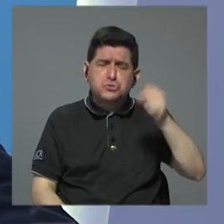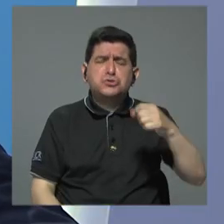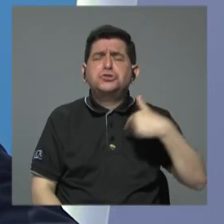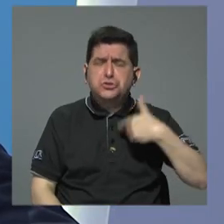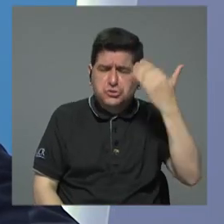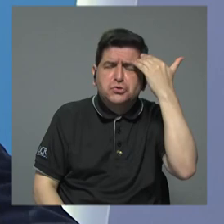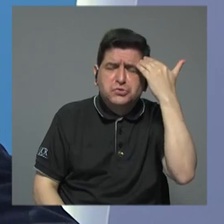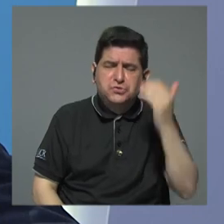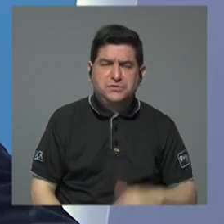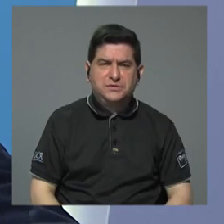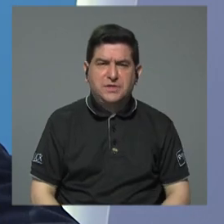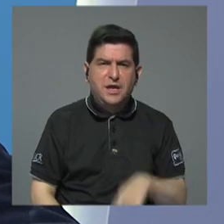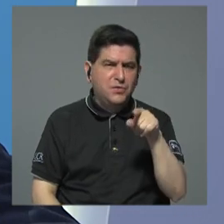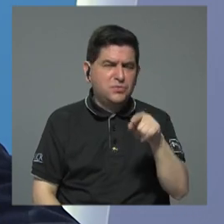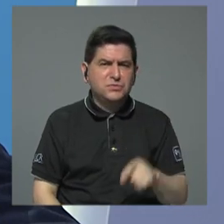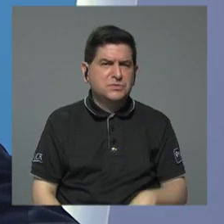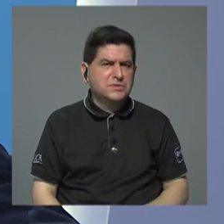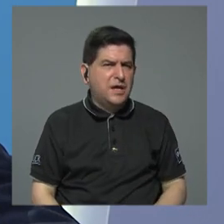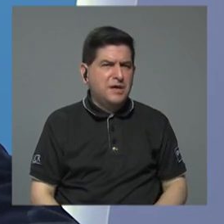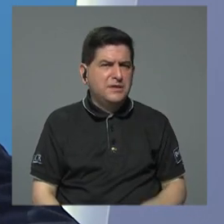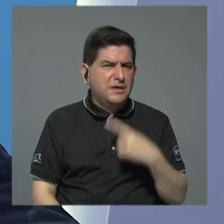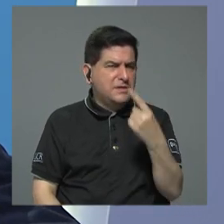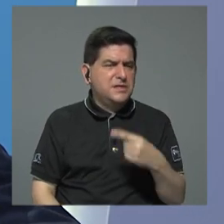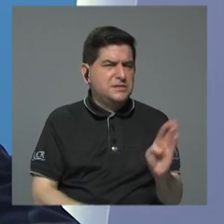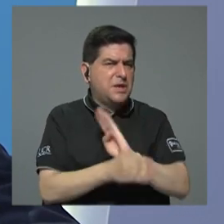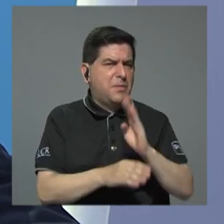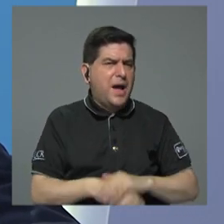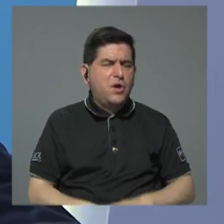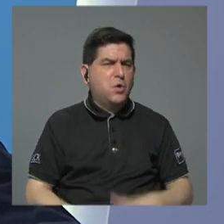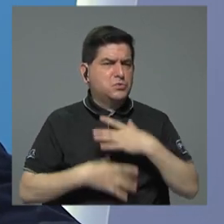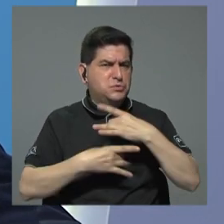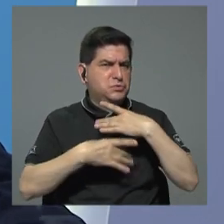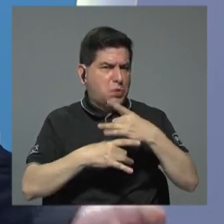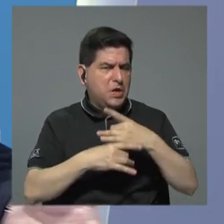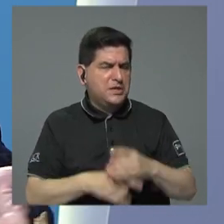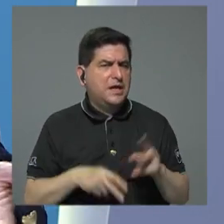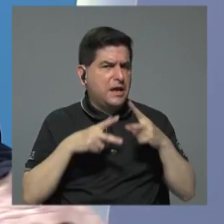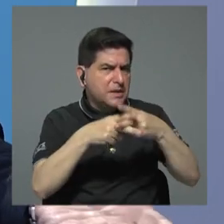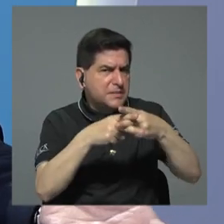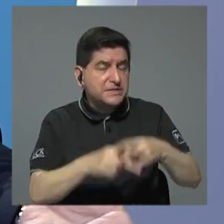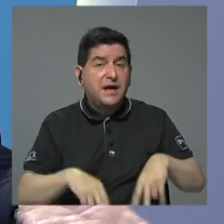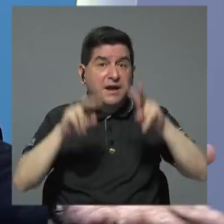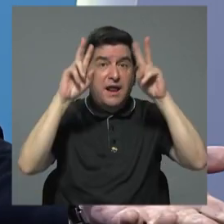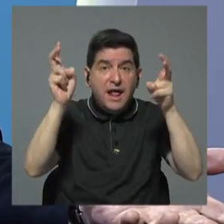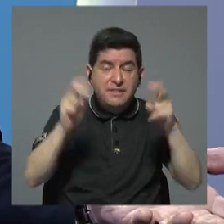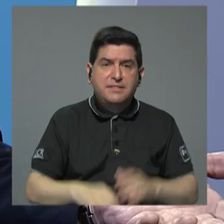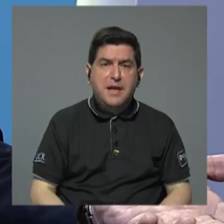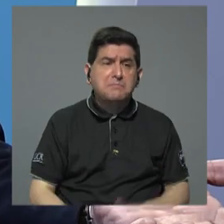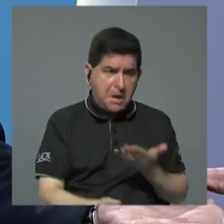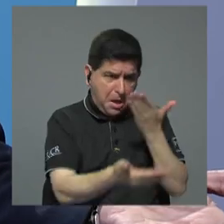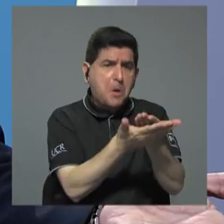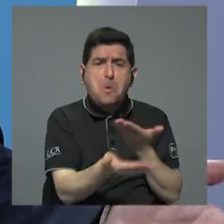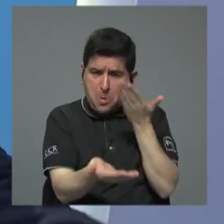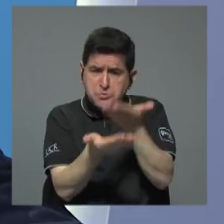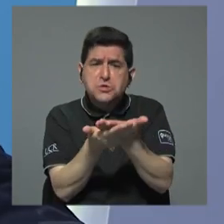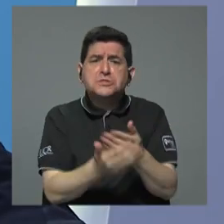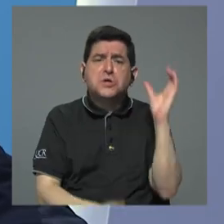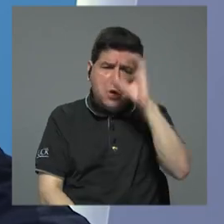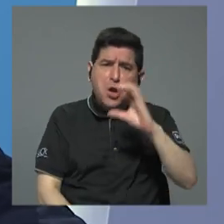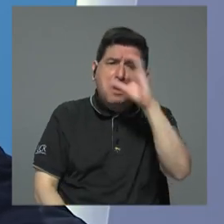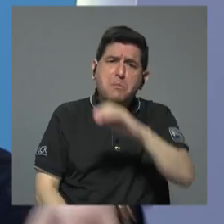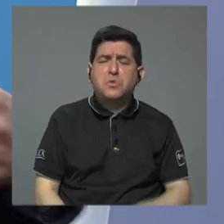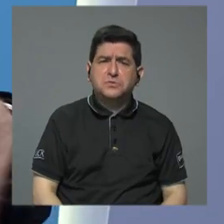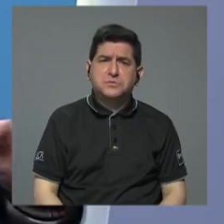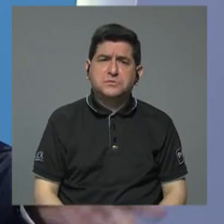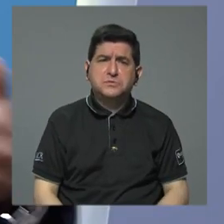Esa era terminará. Que ya no prestan, usted lo ve así, que ya los bancos no están interesados en prestar. Bueno, a ver, es que el tema es, demos las concesiones para exploración, démoslas,